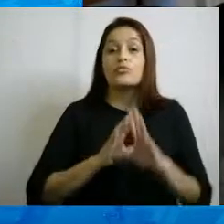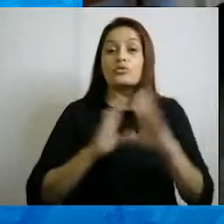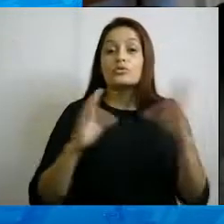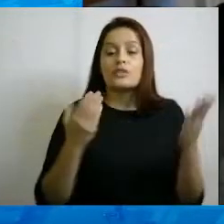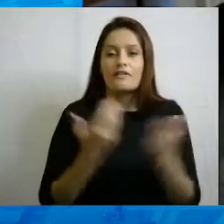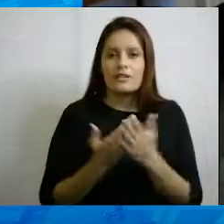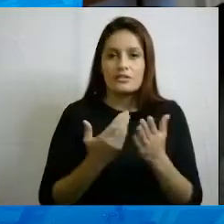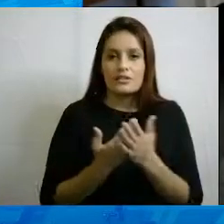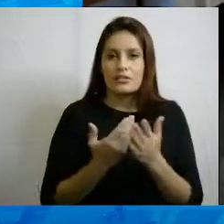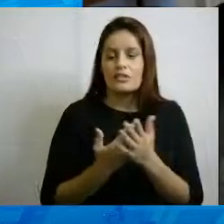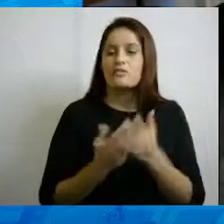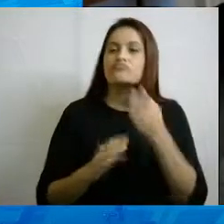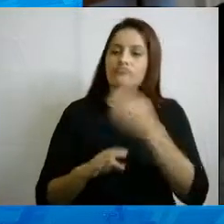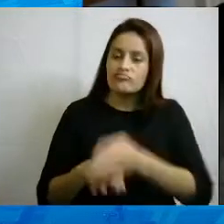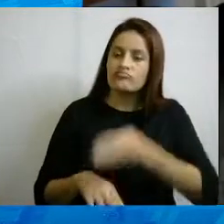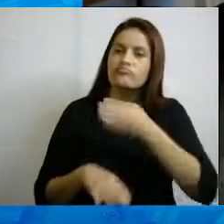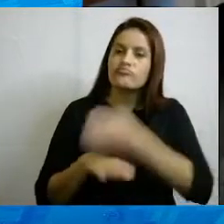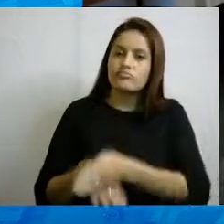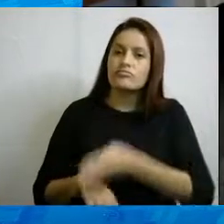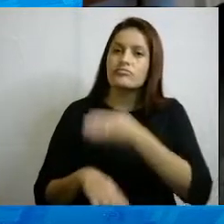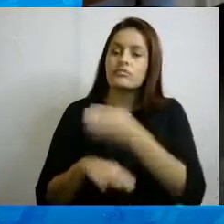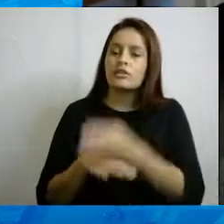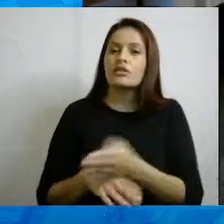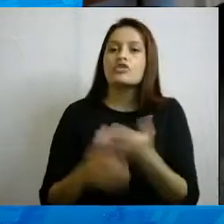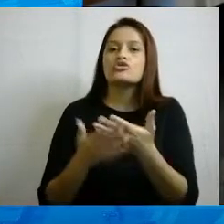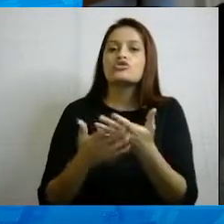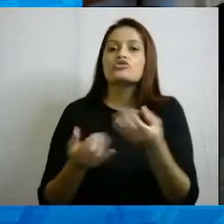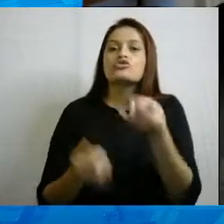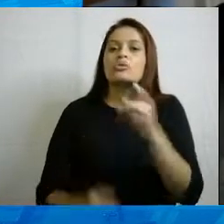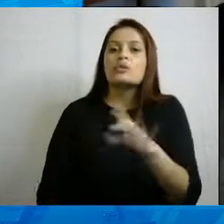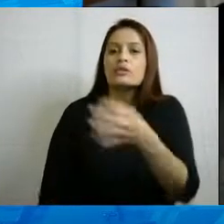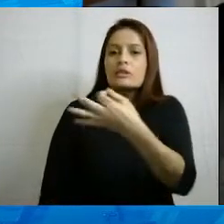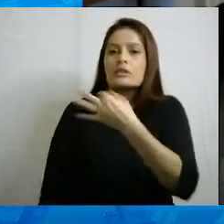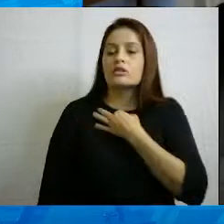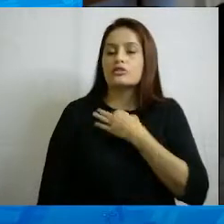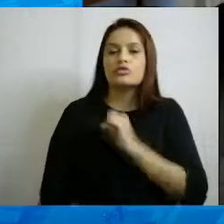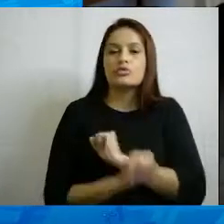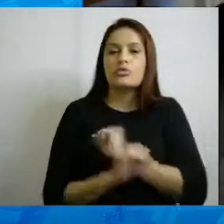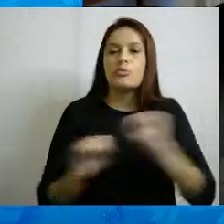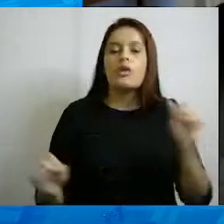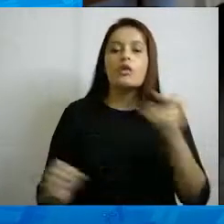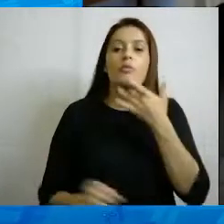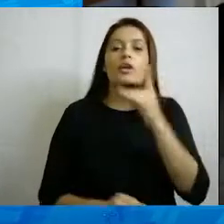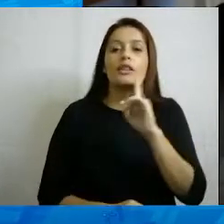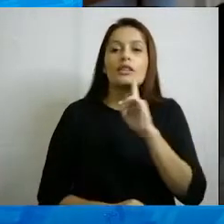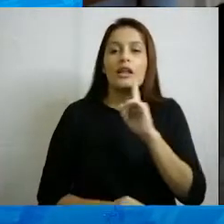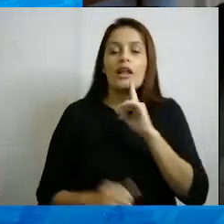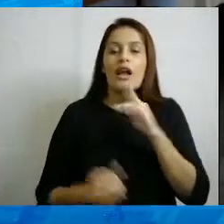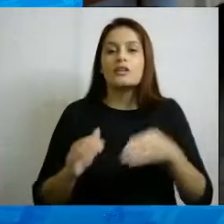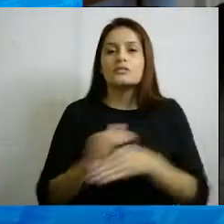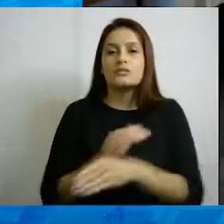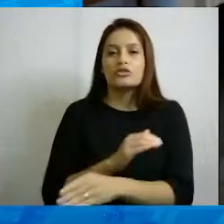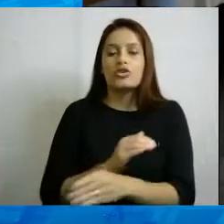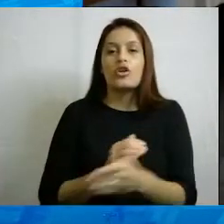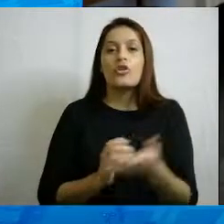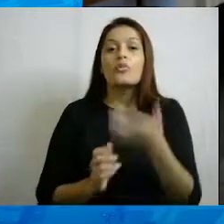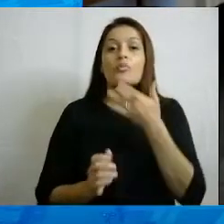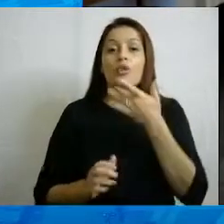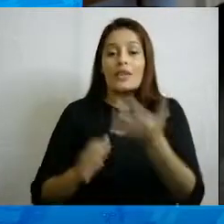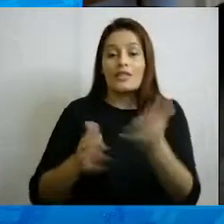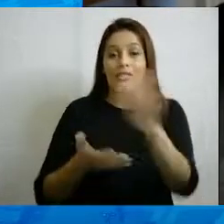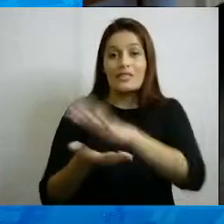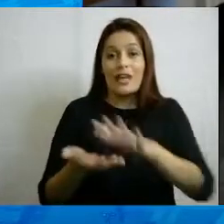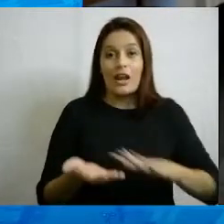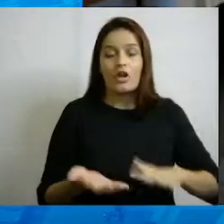ido a distintos lugares y solamente nos dicen, no, ustedes no pueden hacer nada, no tienen acceso a nada porque el terreno es